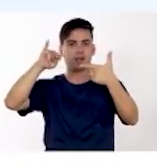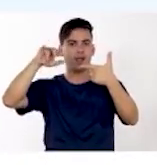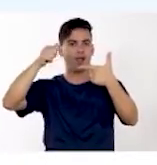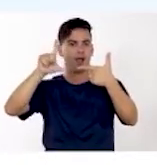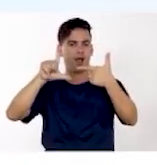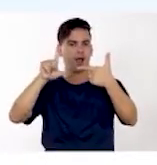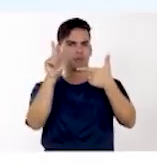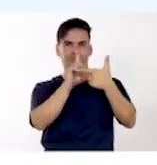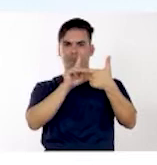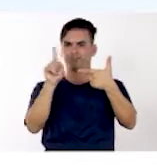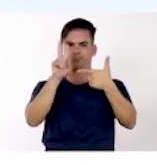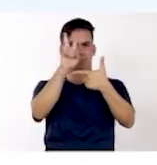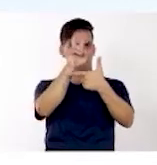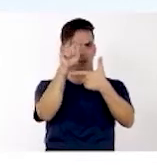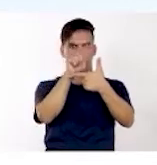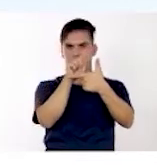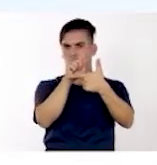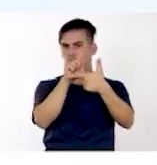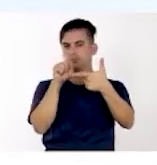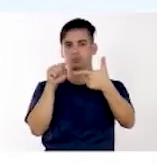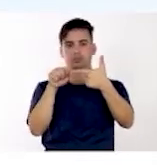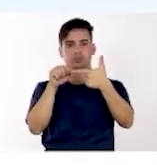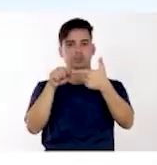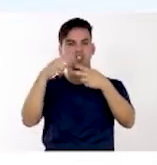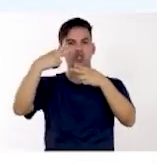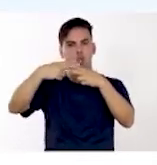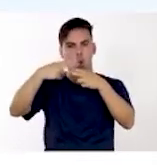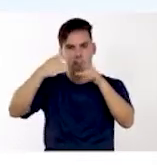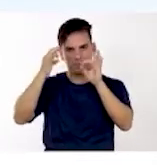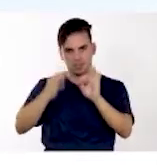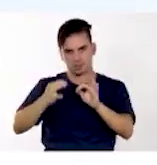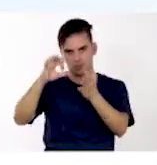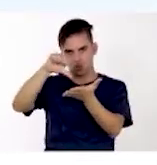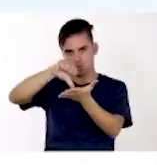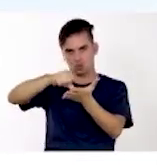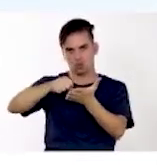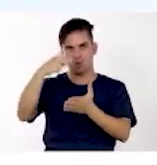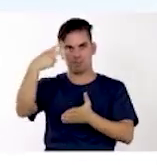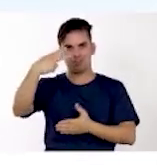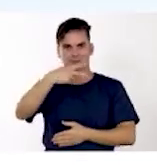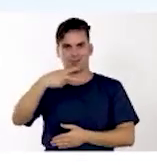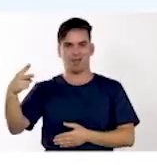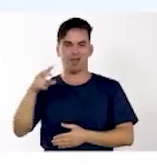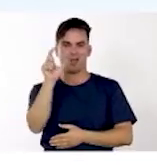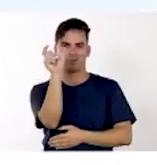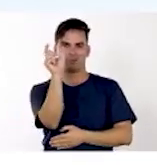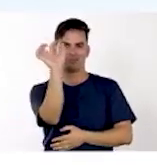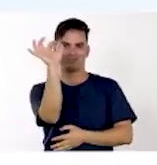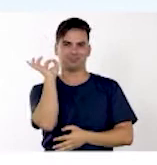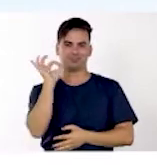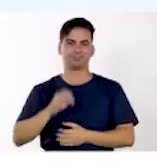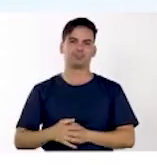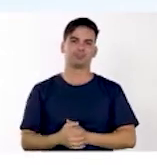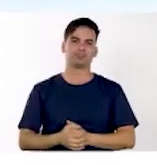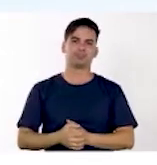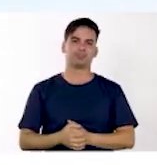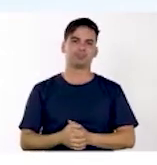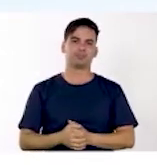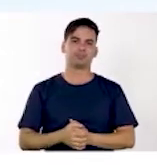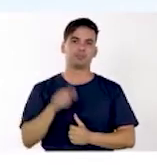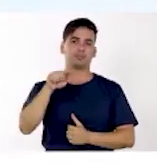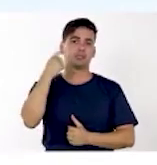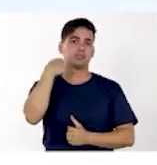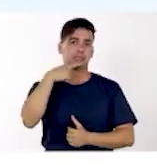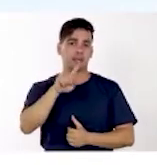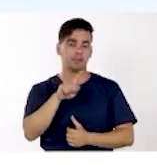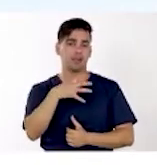no va a ser el verbo, va a ser un nombre. ¿Bien? Por eso es predicado nominal. Y también